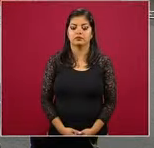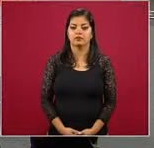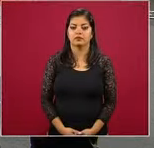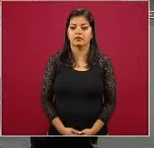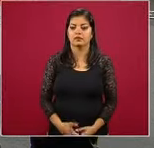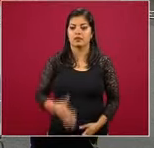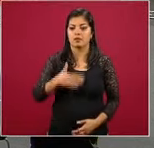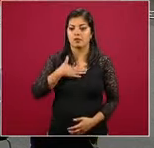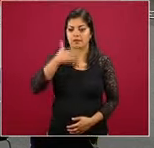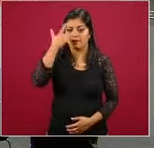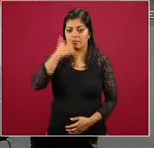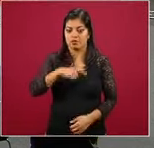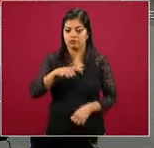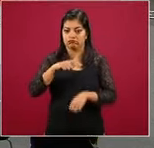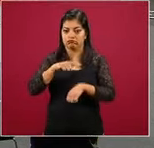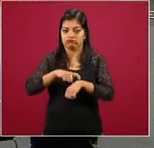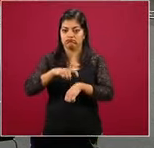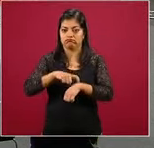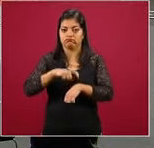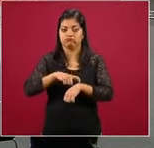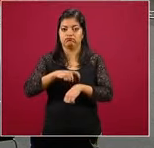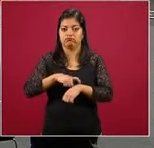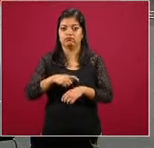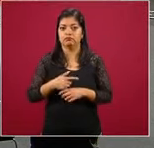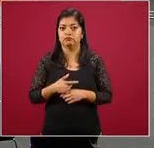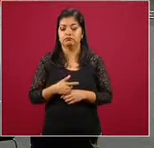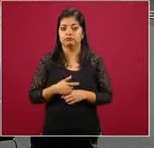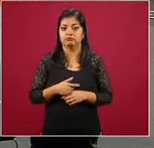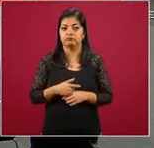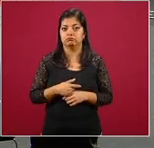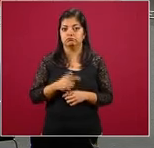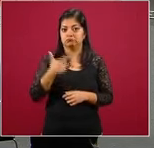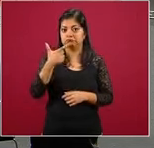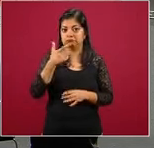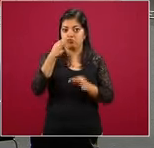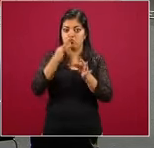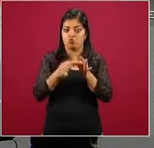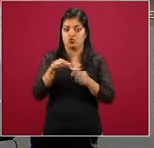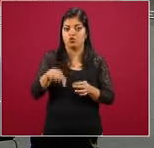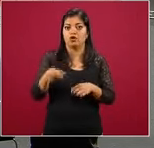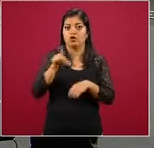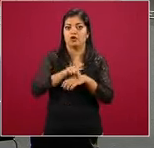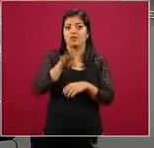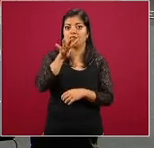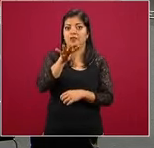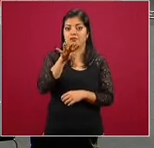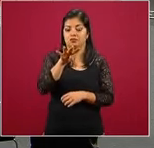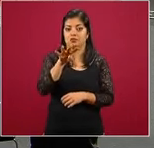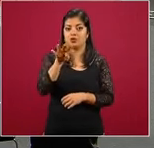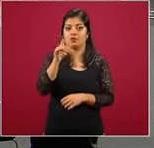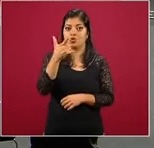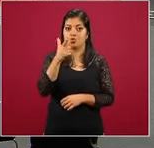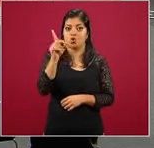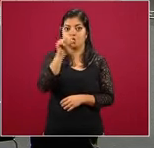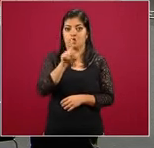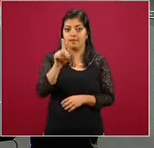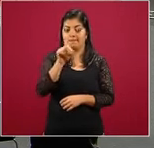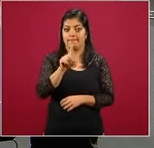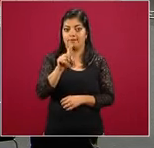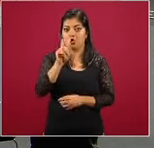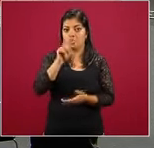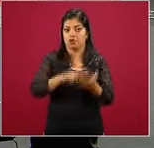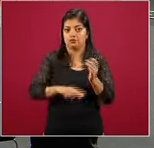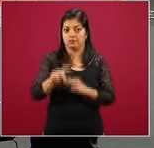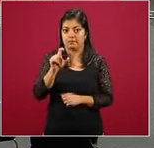Muy buenas noches, son las 19 horas en punto de este domingo 19 de julio de